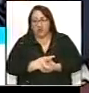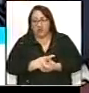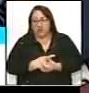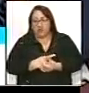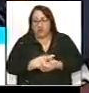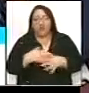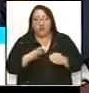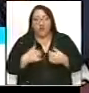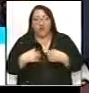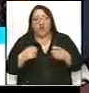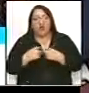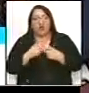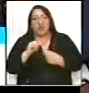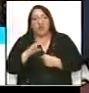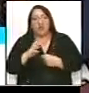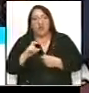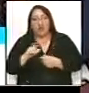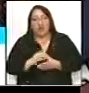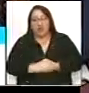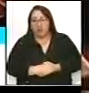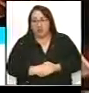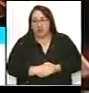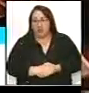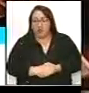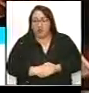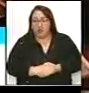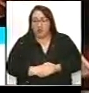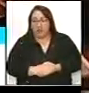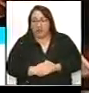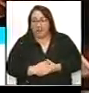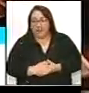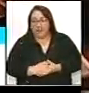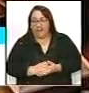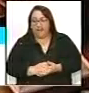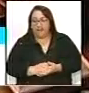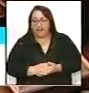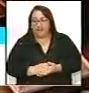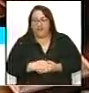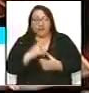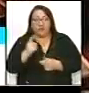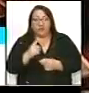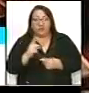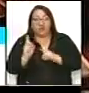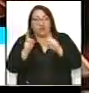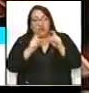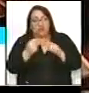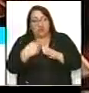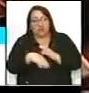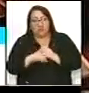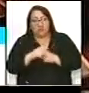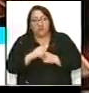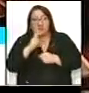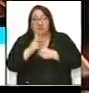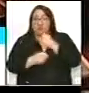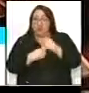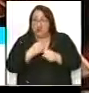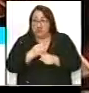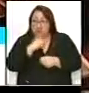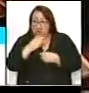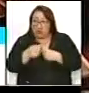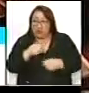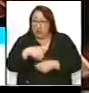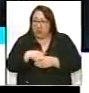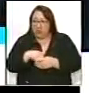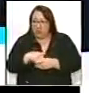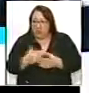tenemos. Perdón, el congresista Iberico pedía una interrupción. Solo una pregunta dentro de la reflexión de Gilbert. ¿Y eso lo vamos a hacer en 2 años que faltan para las